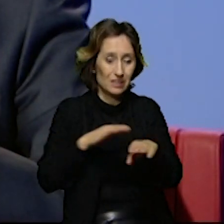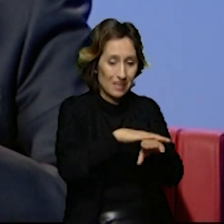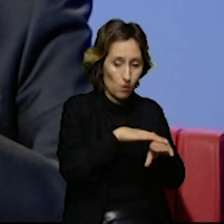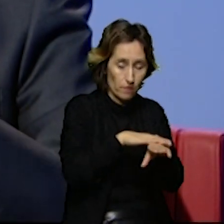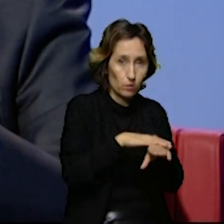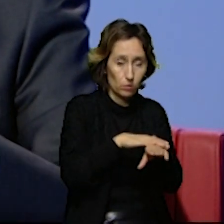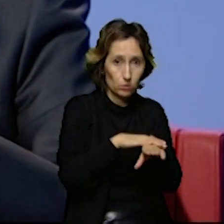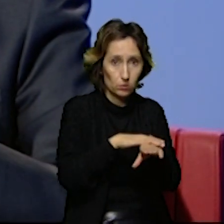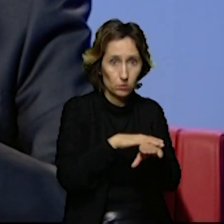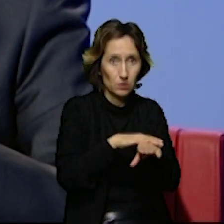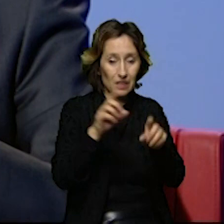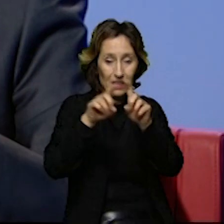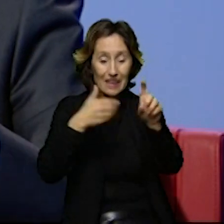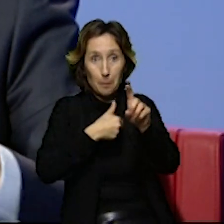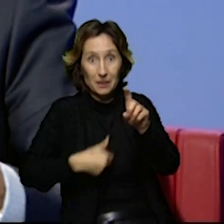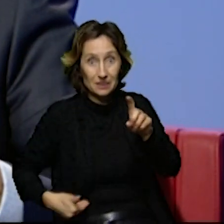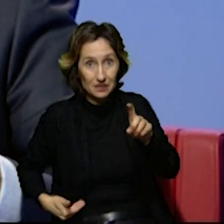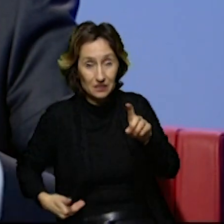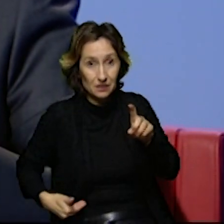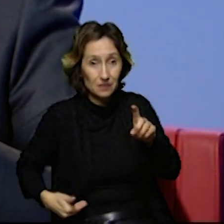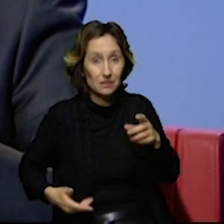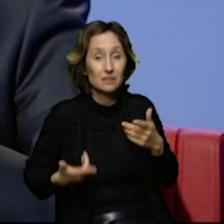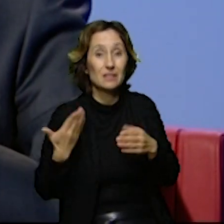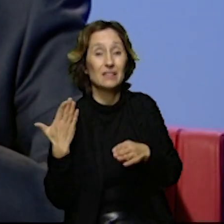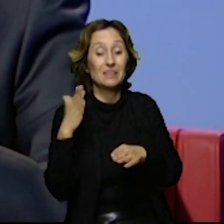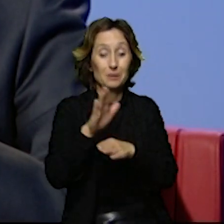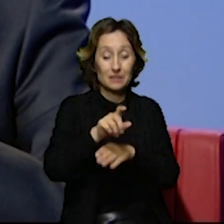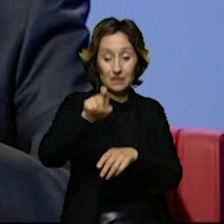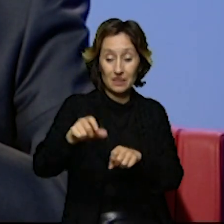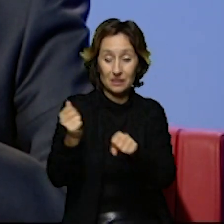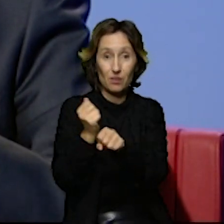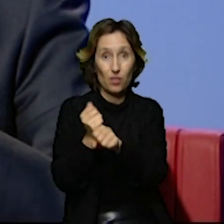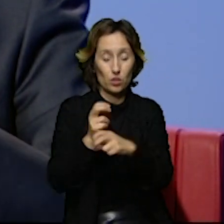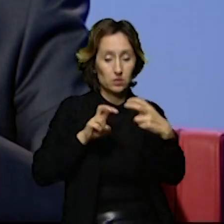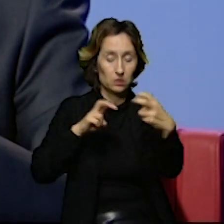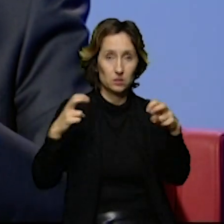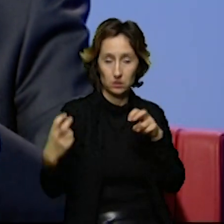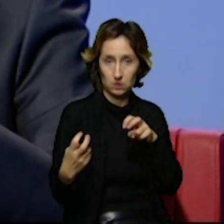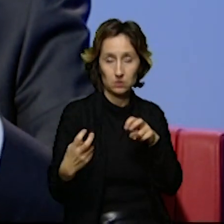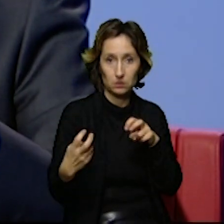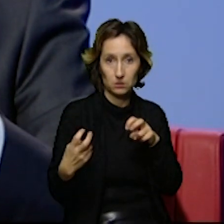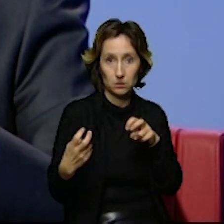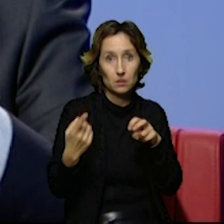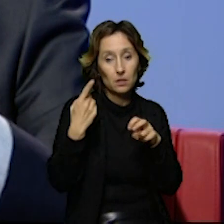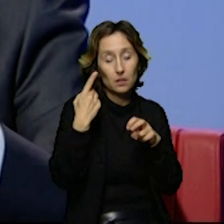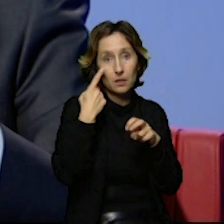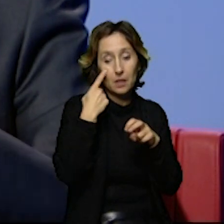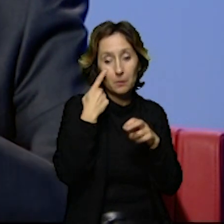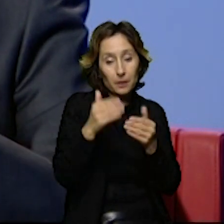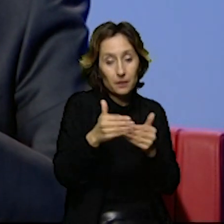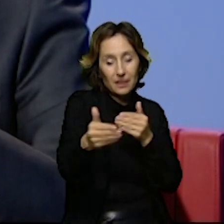gobierno, los empresarios y los representantes de los trabajadores, para ver qué se va a necesitar